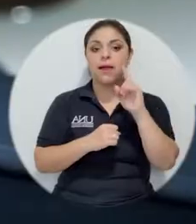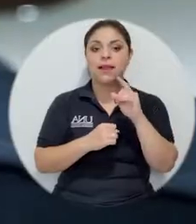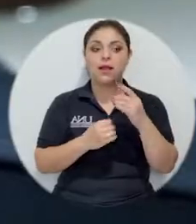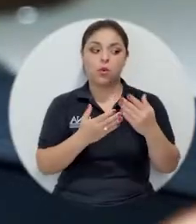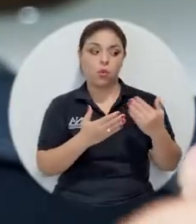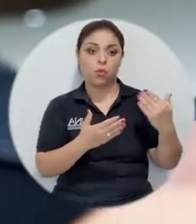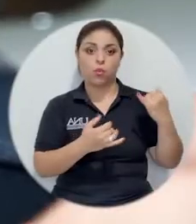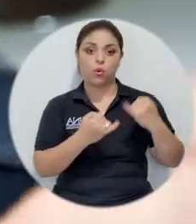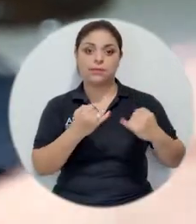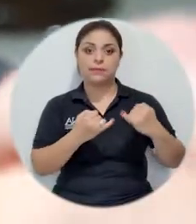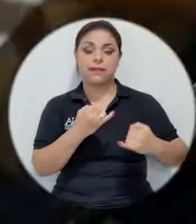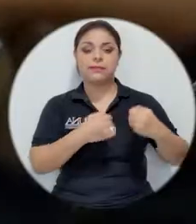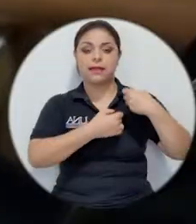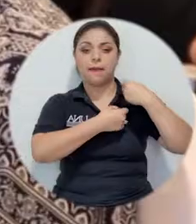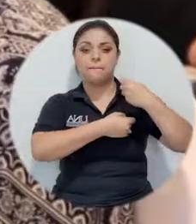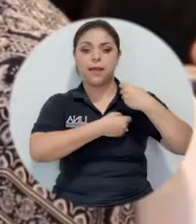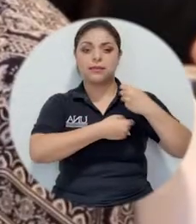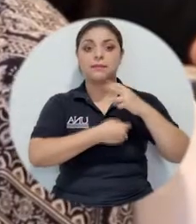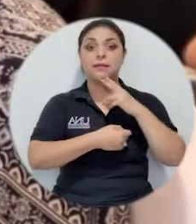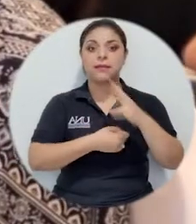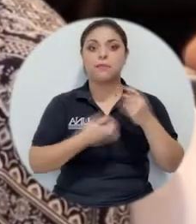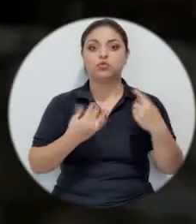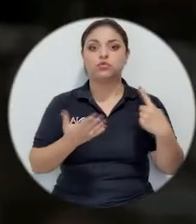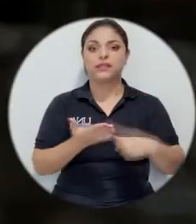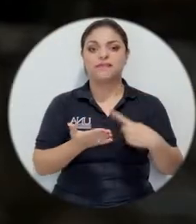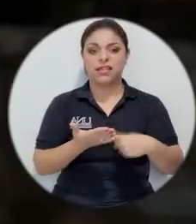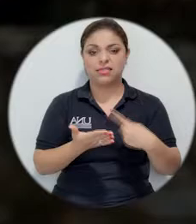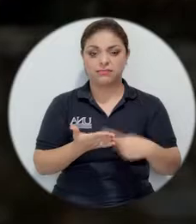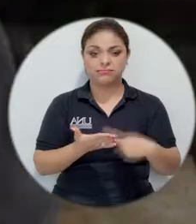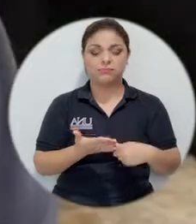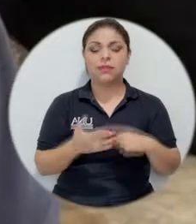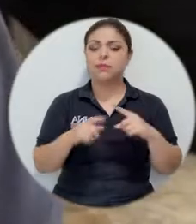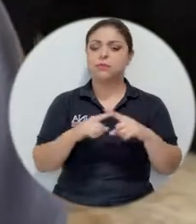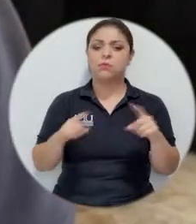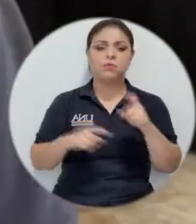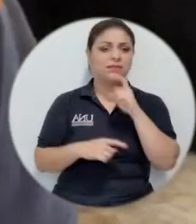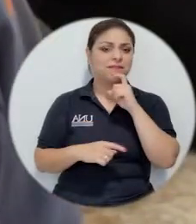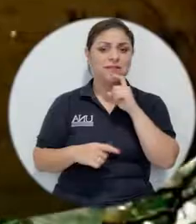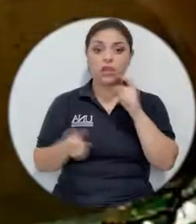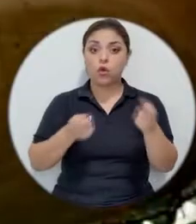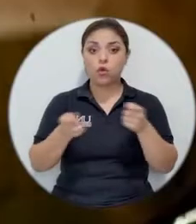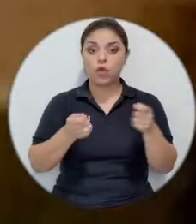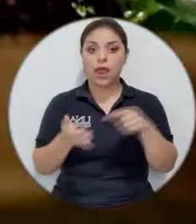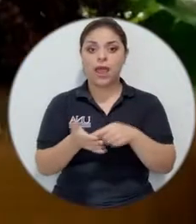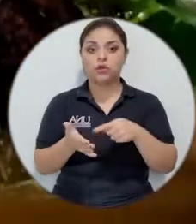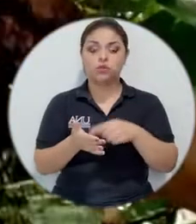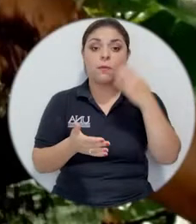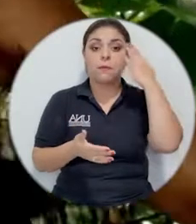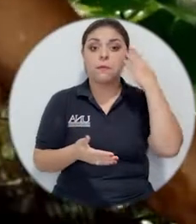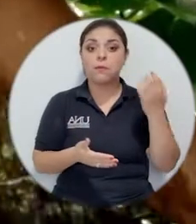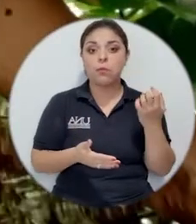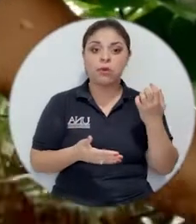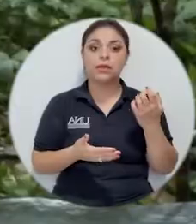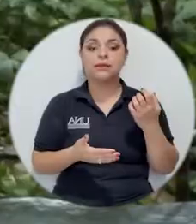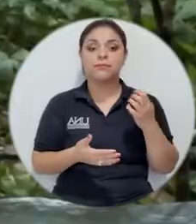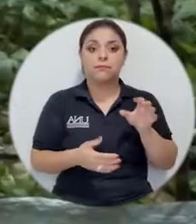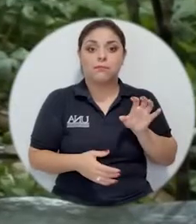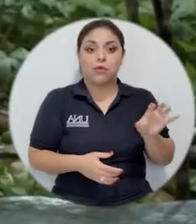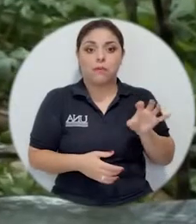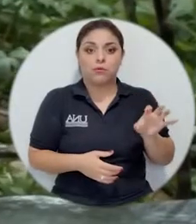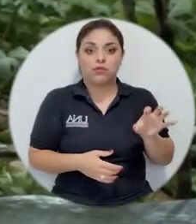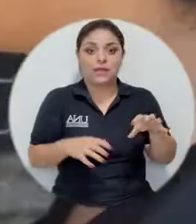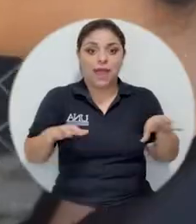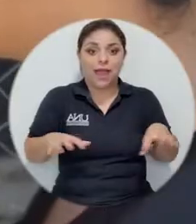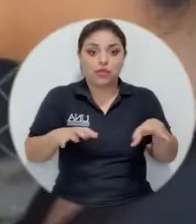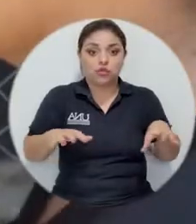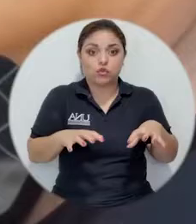últimas campañas verdaderamente un debate, pero es muy difícil controlar esto porque son los propios actores de las campañas las que